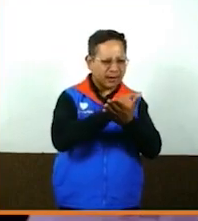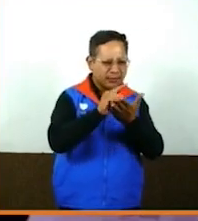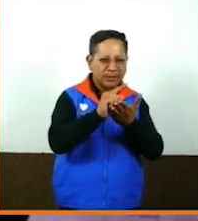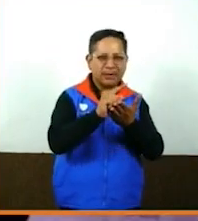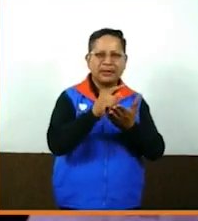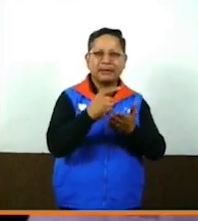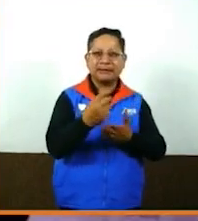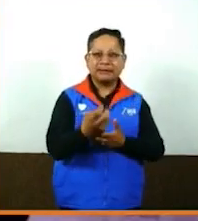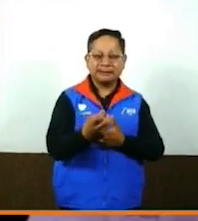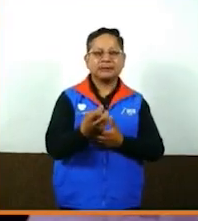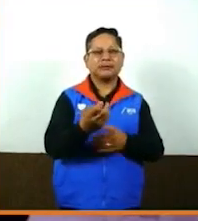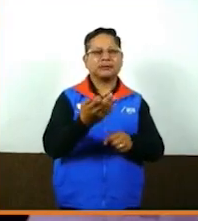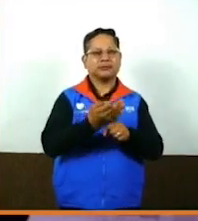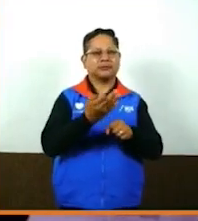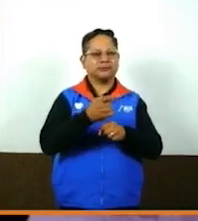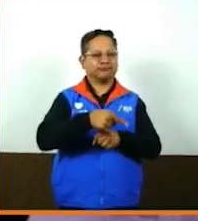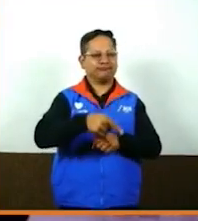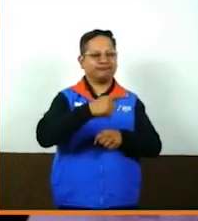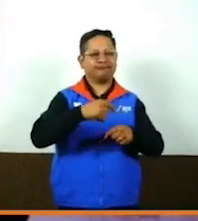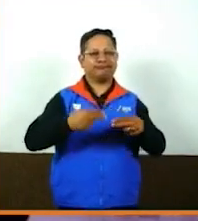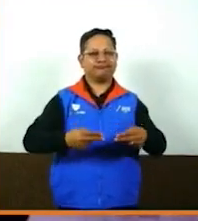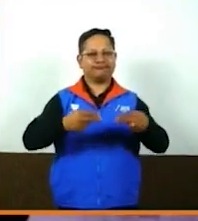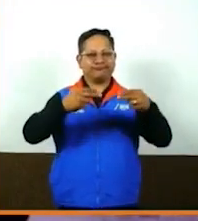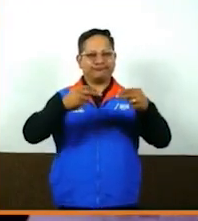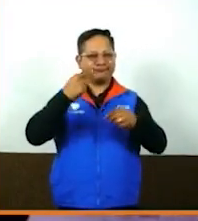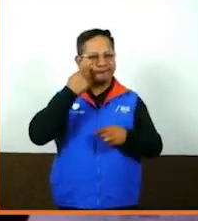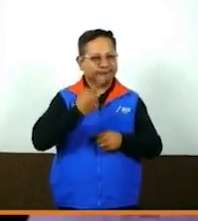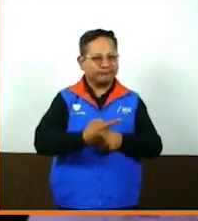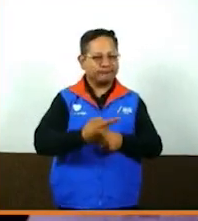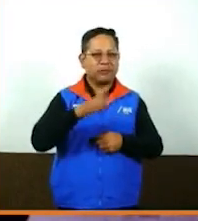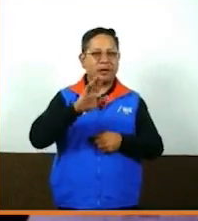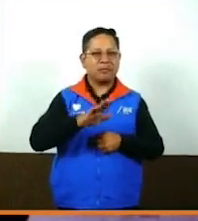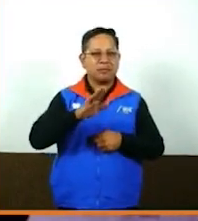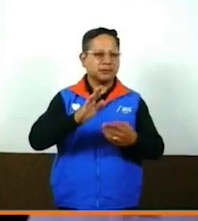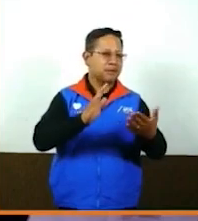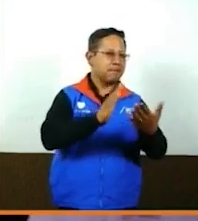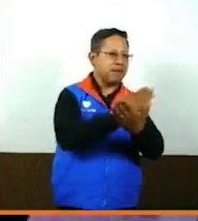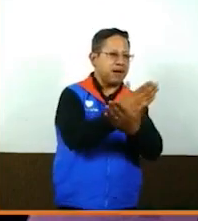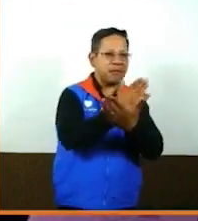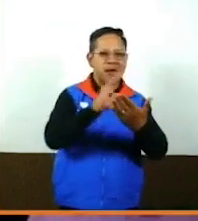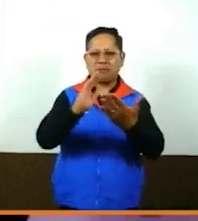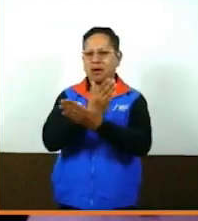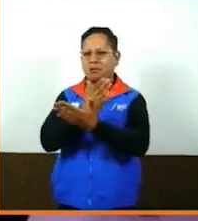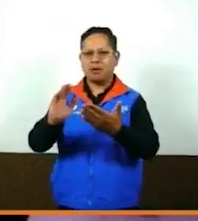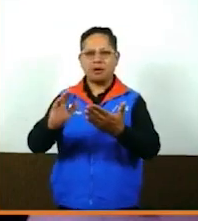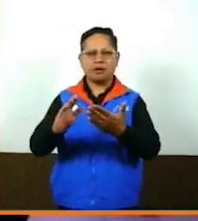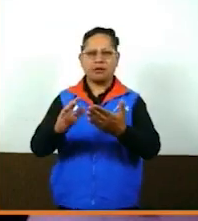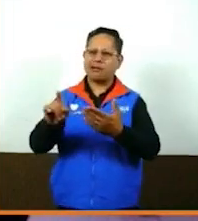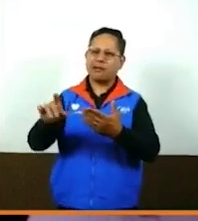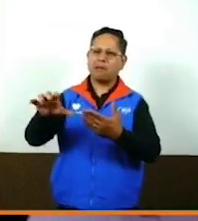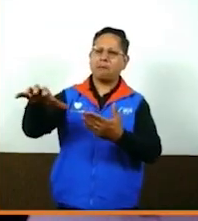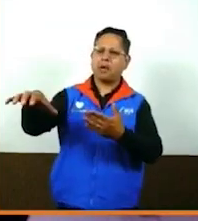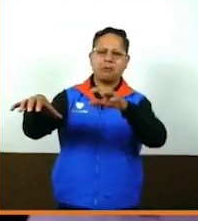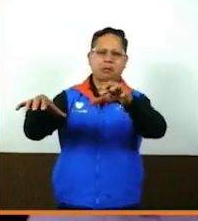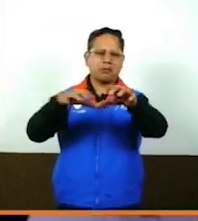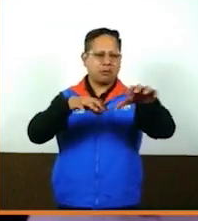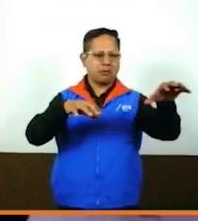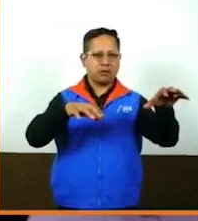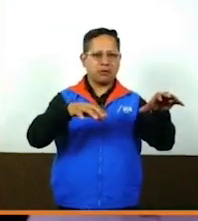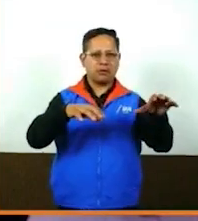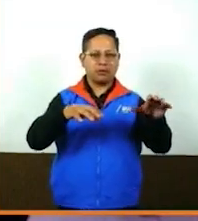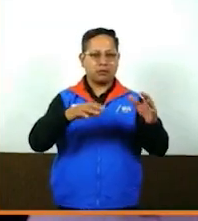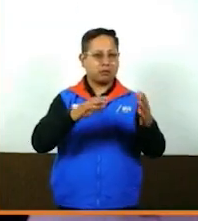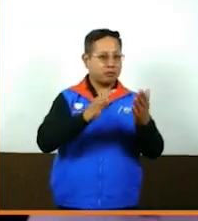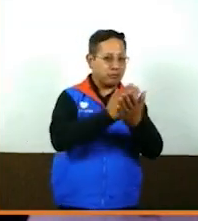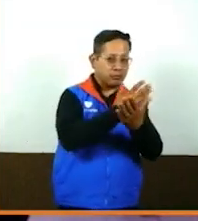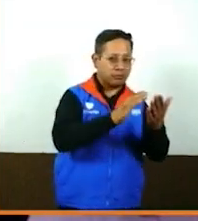que estamos viviendo hoy en el mercado es dejar de ver estos como eventos aislados que permiten el desarrollo de una compañía, pero